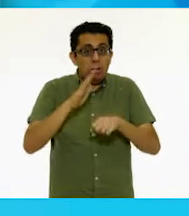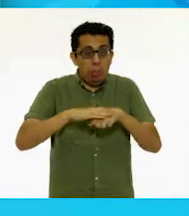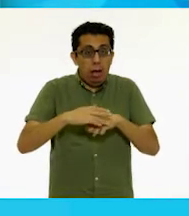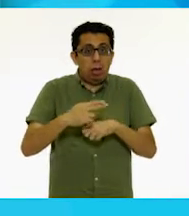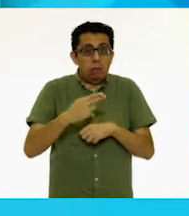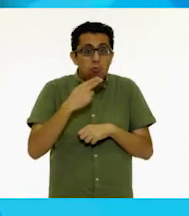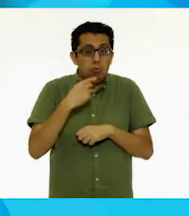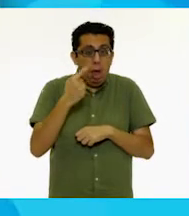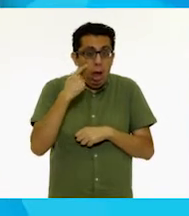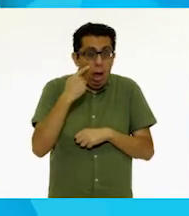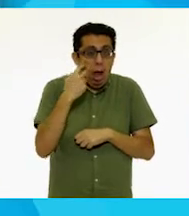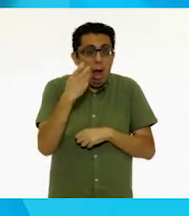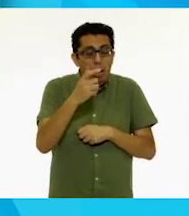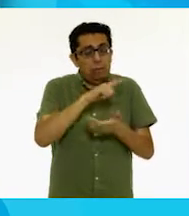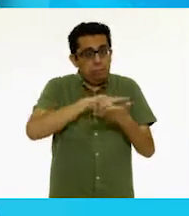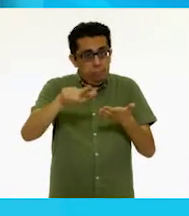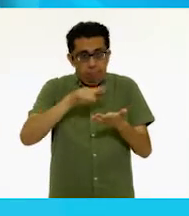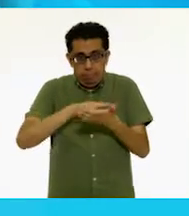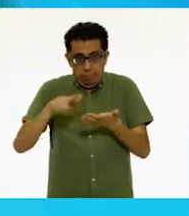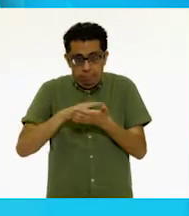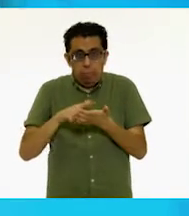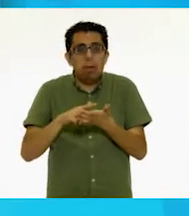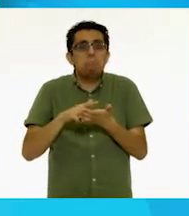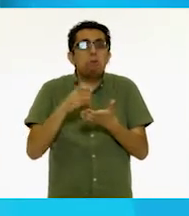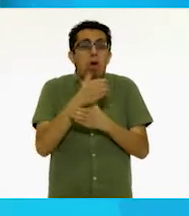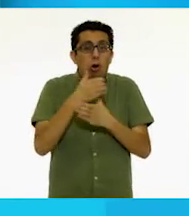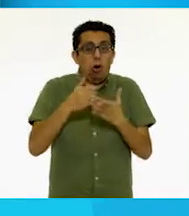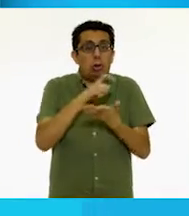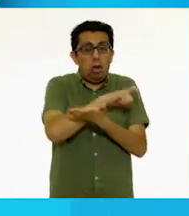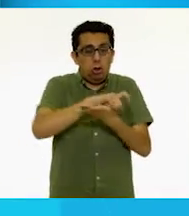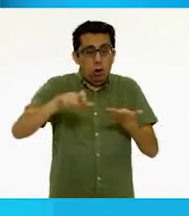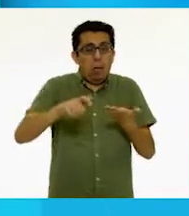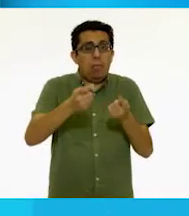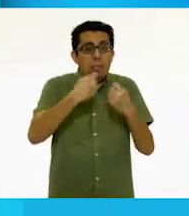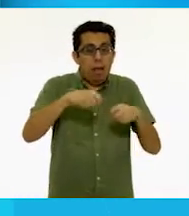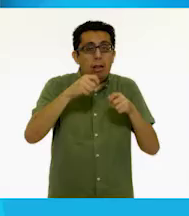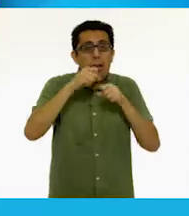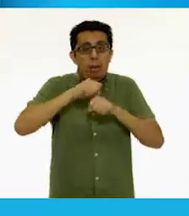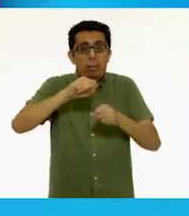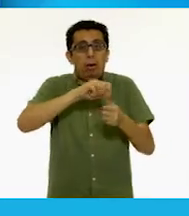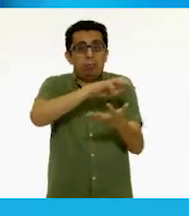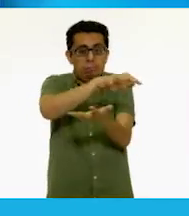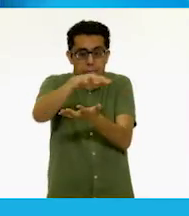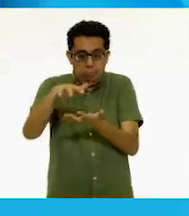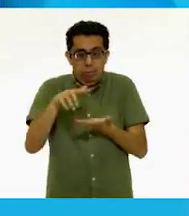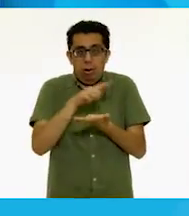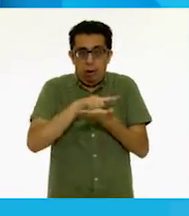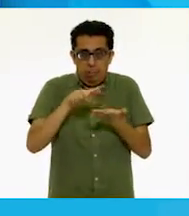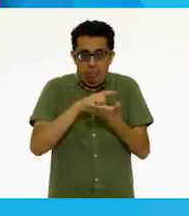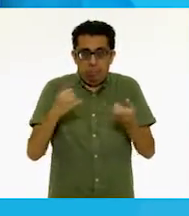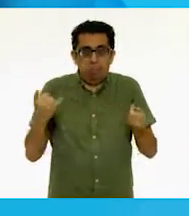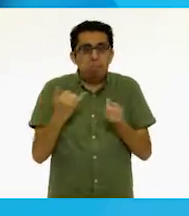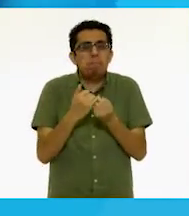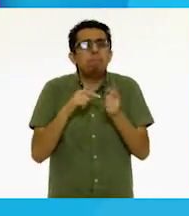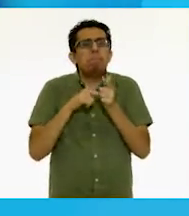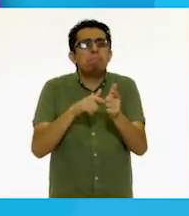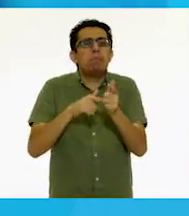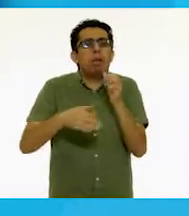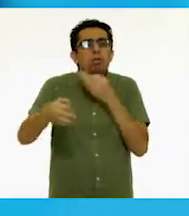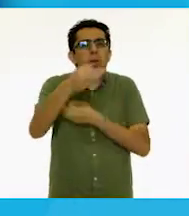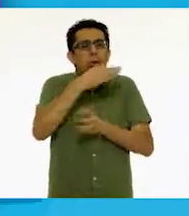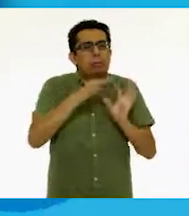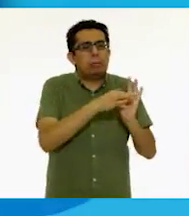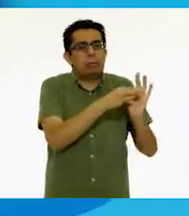más utilizas. También las cosas que compres en la tienda o en el supermercado. Sigamos luchando juntos contra este